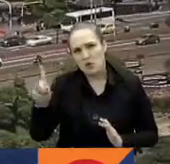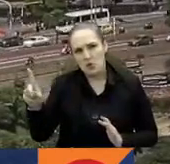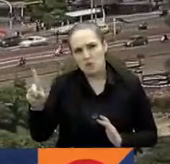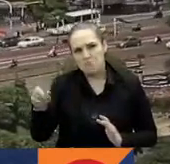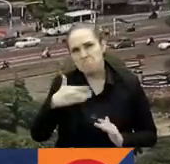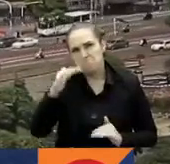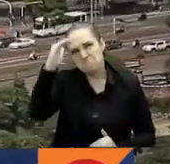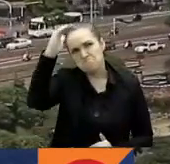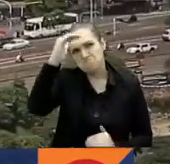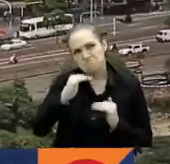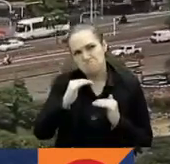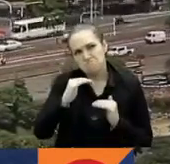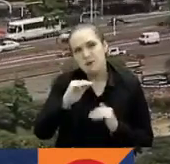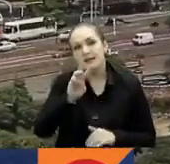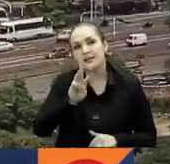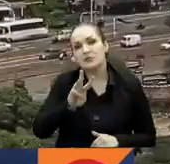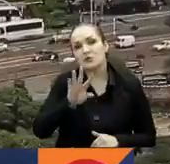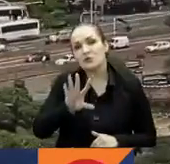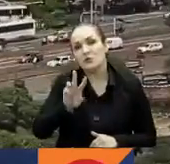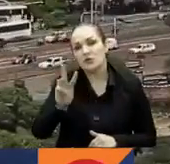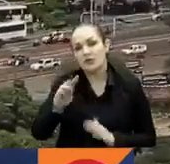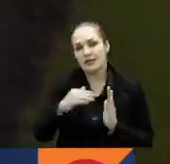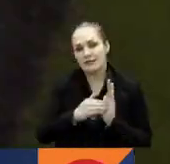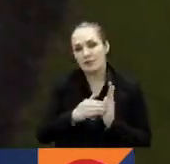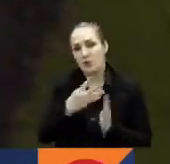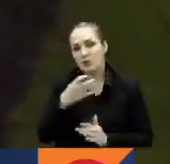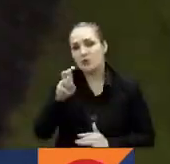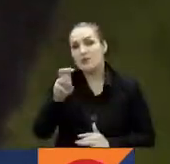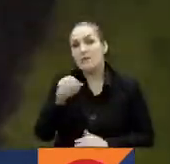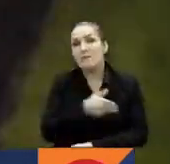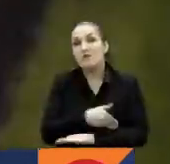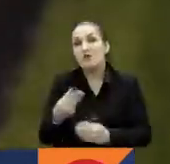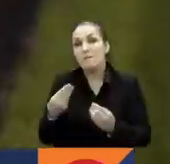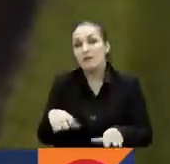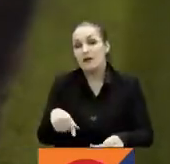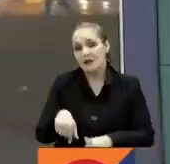los 353.470 millones de pesos.